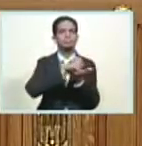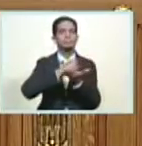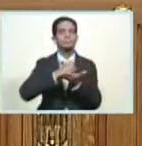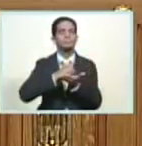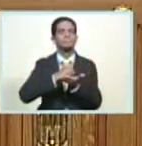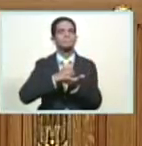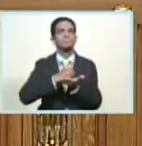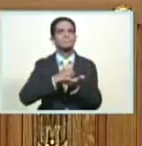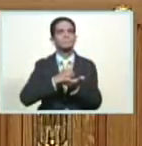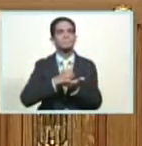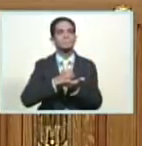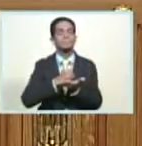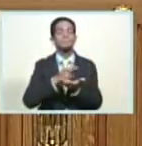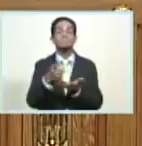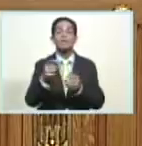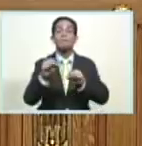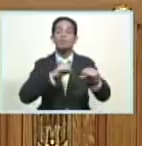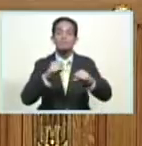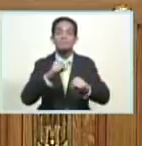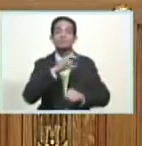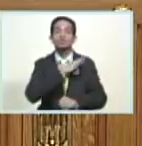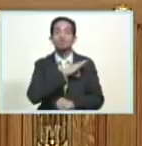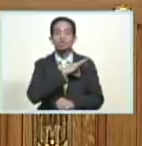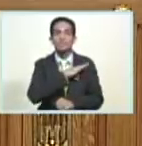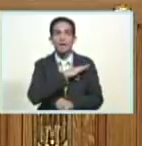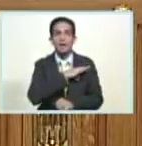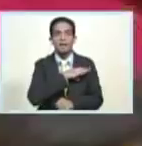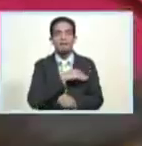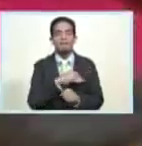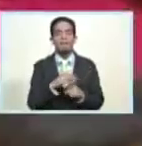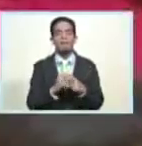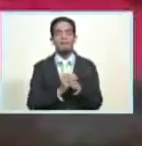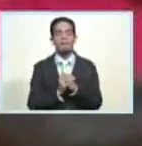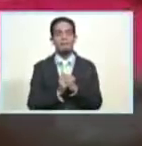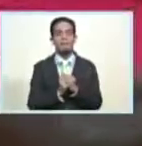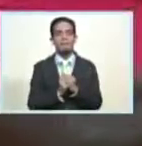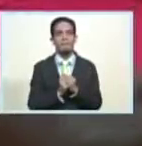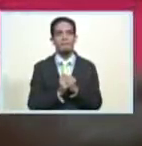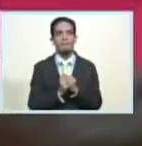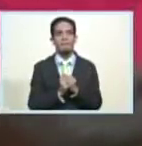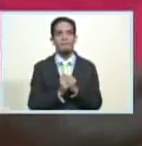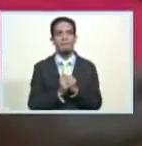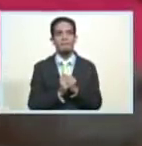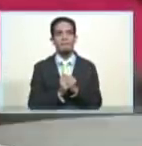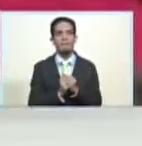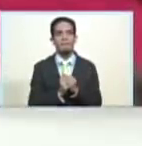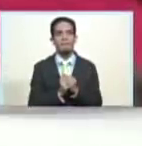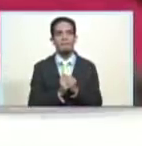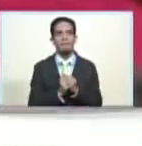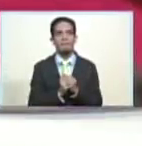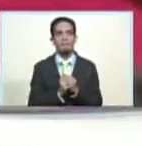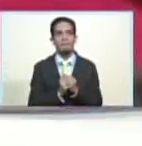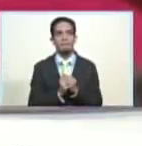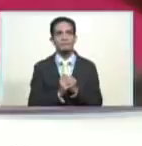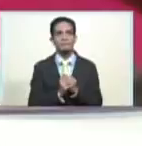A los movimientos sociales, al IPC, ¿no eres tú? No. Alianza para el Cambio.